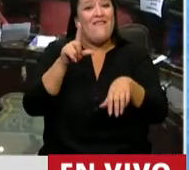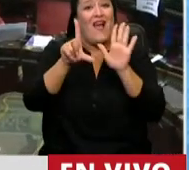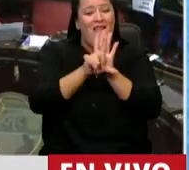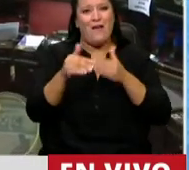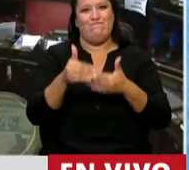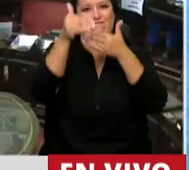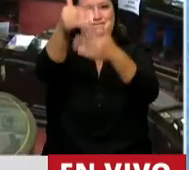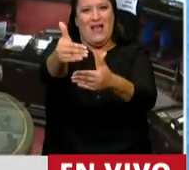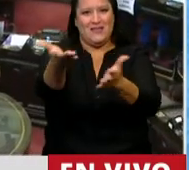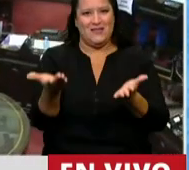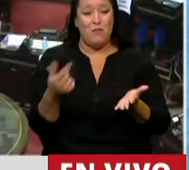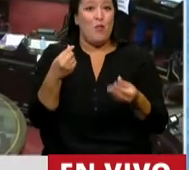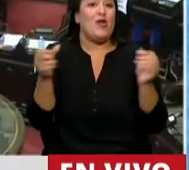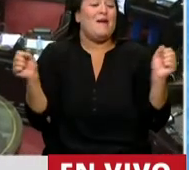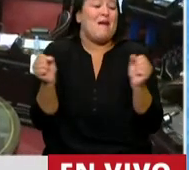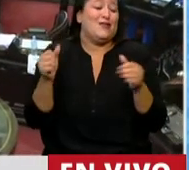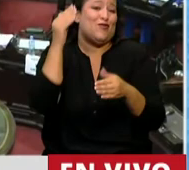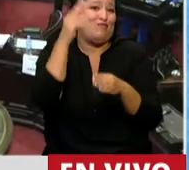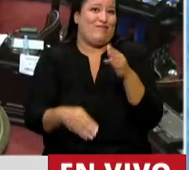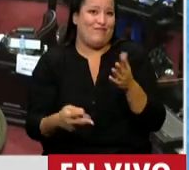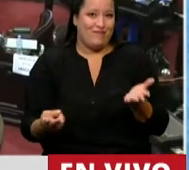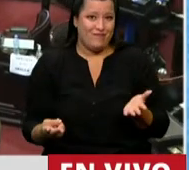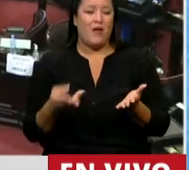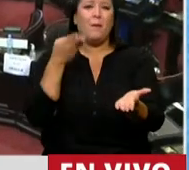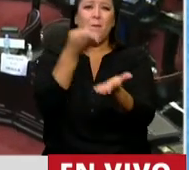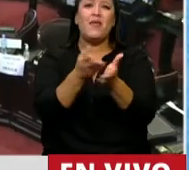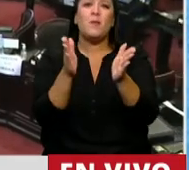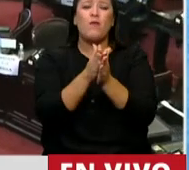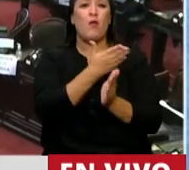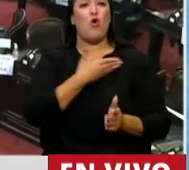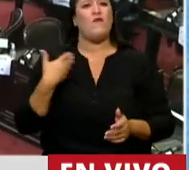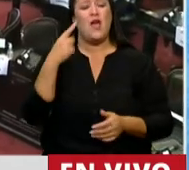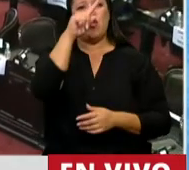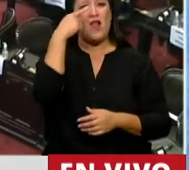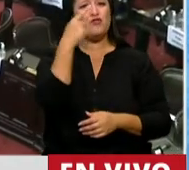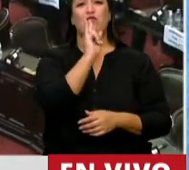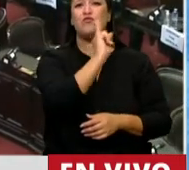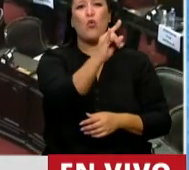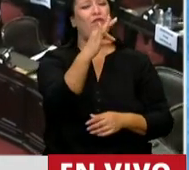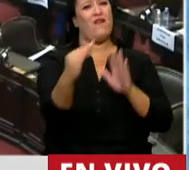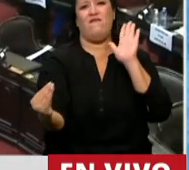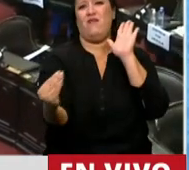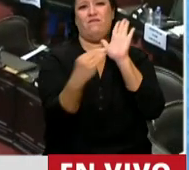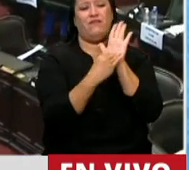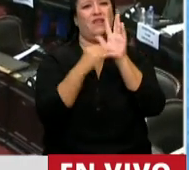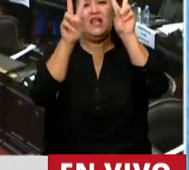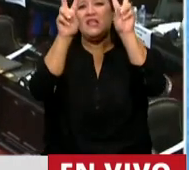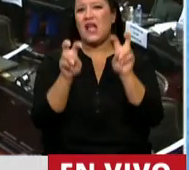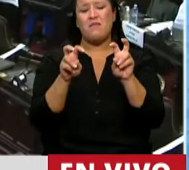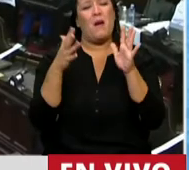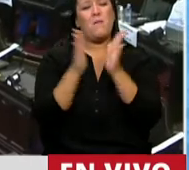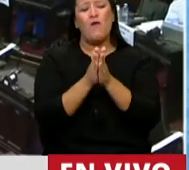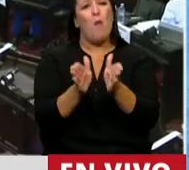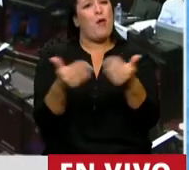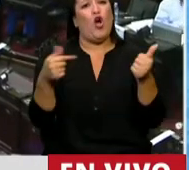ley. Insto nuevamente, presidenta, al Gobierno Nacional a que incorpore esta temática a la mayor